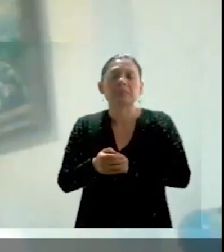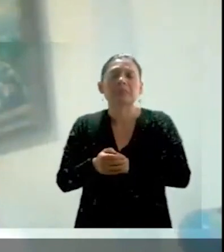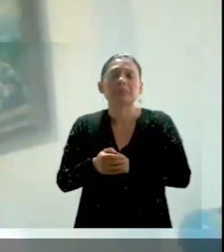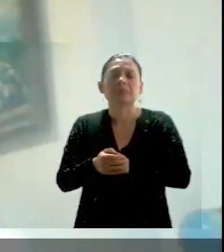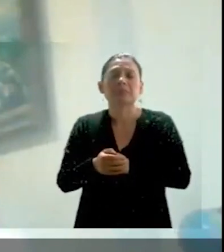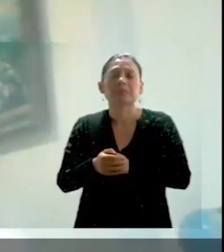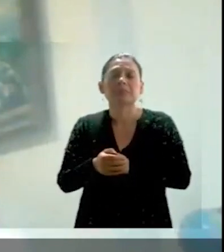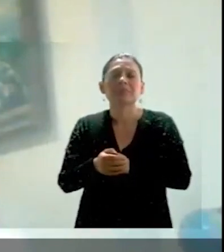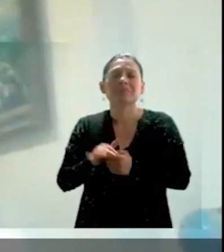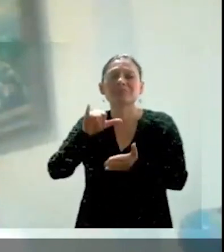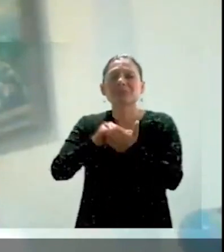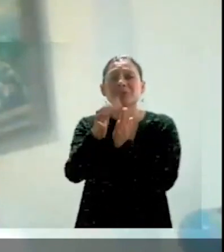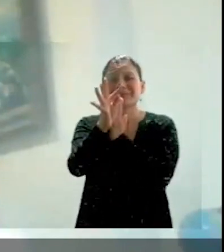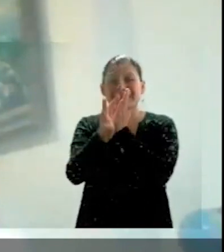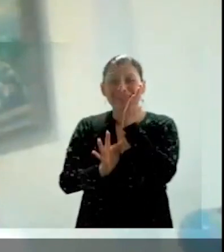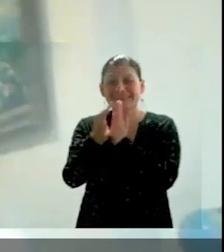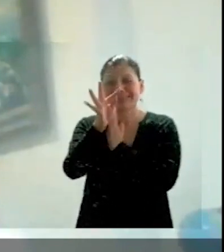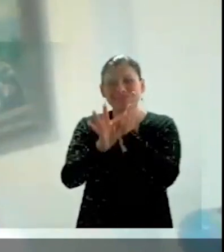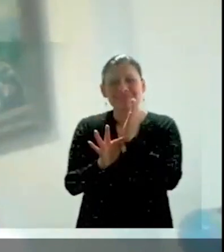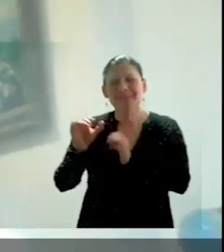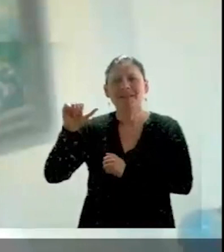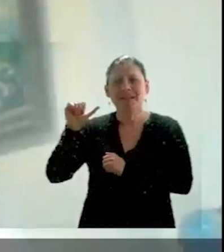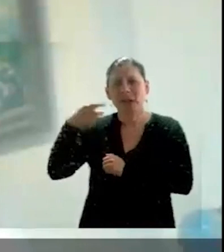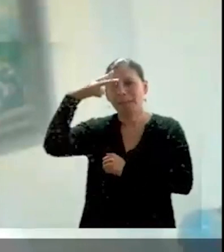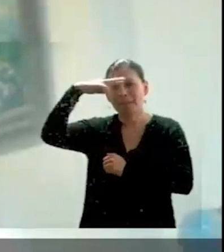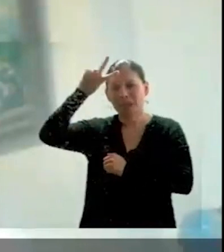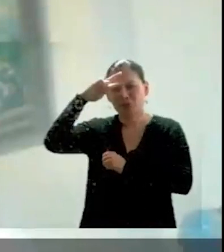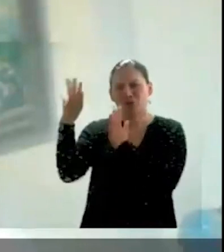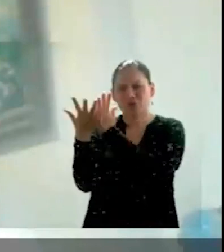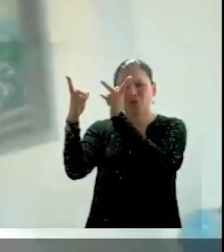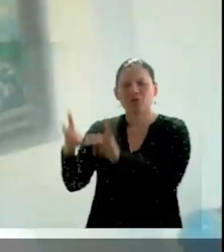una tesis de grado de una niña mexicana